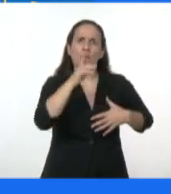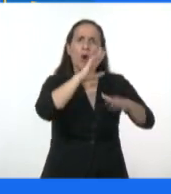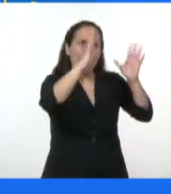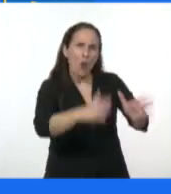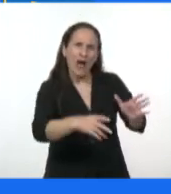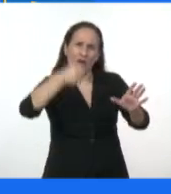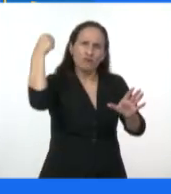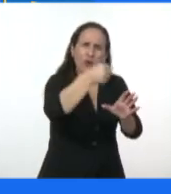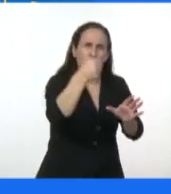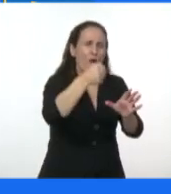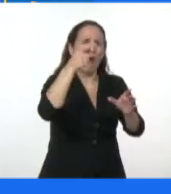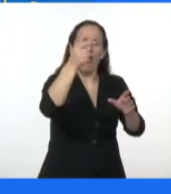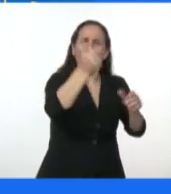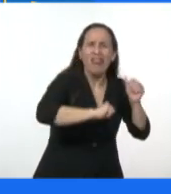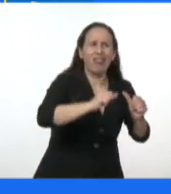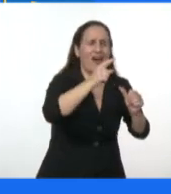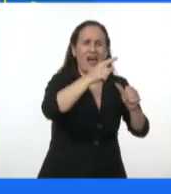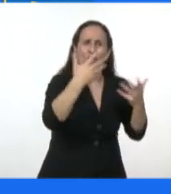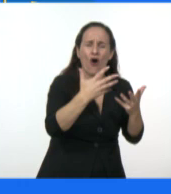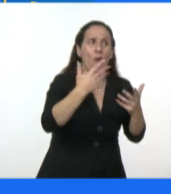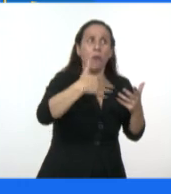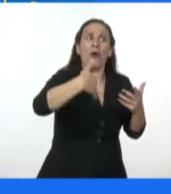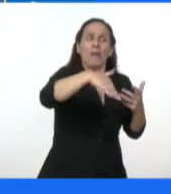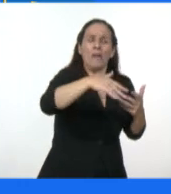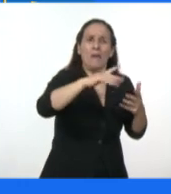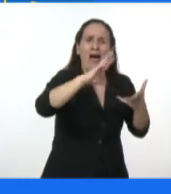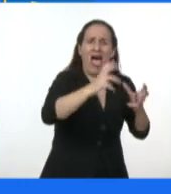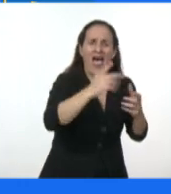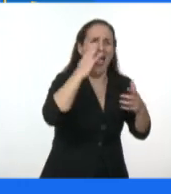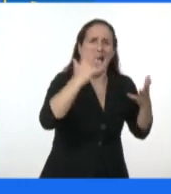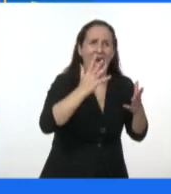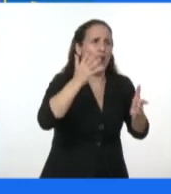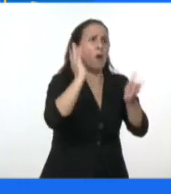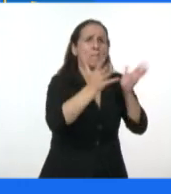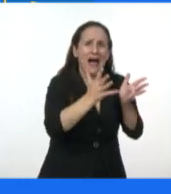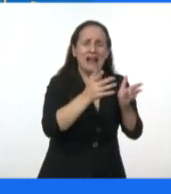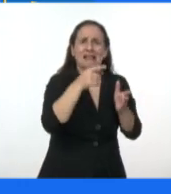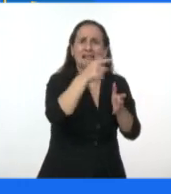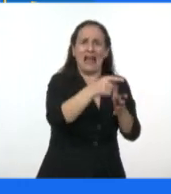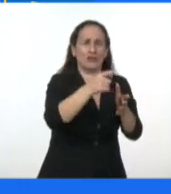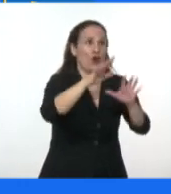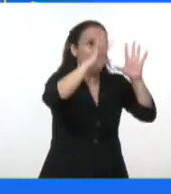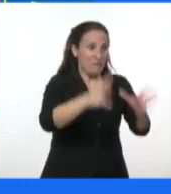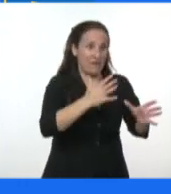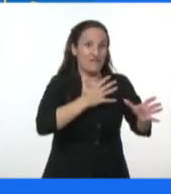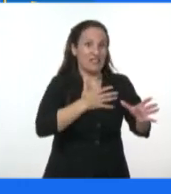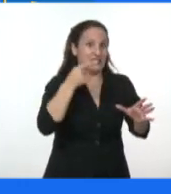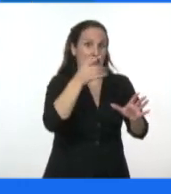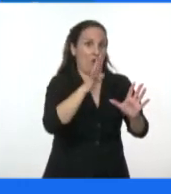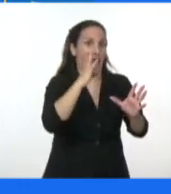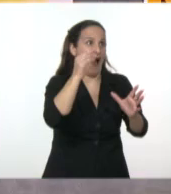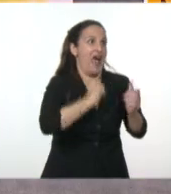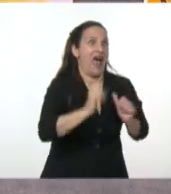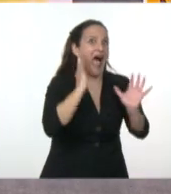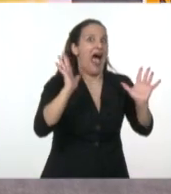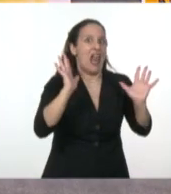produciendo daño, dolor o riesgo de producirlo y cualquier otra forma de maltrato o agresión que afecte su integridad física. Bien, una cosa que quiero